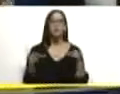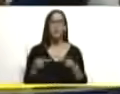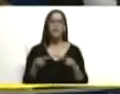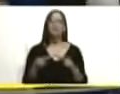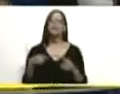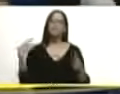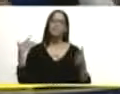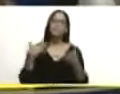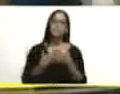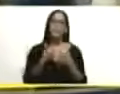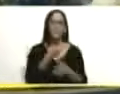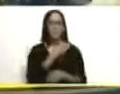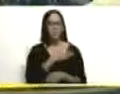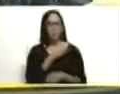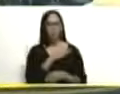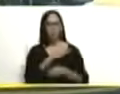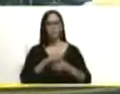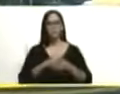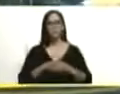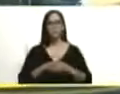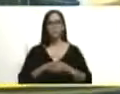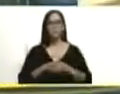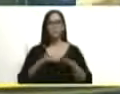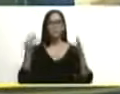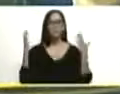grandes misiones.